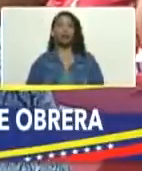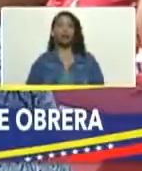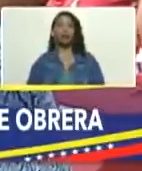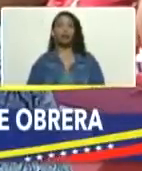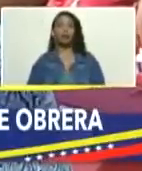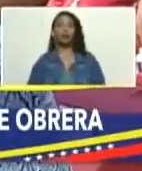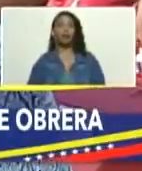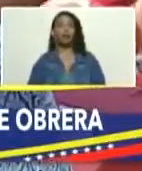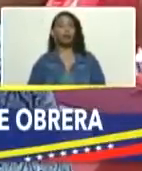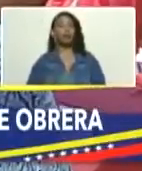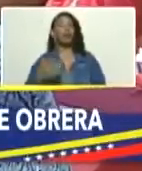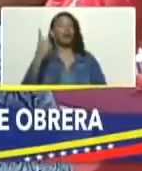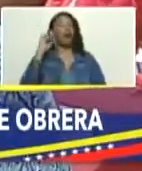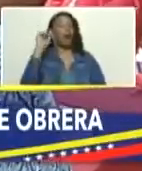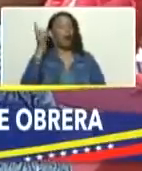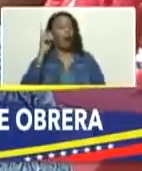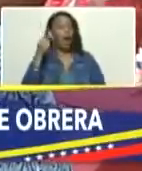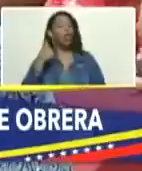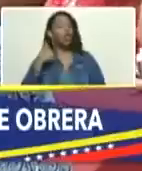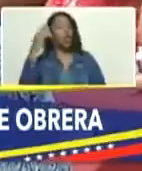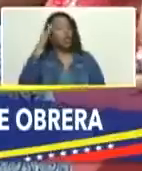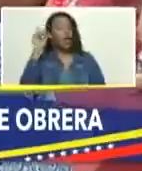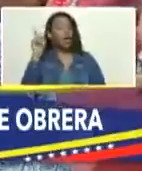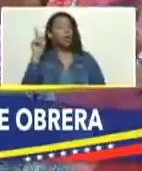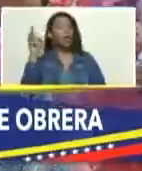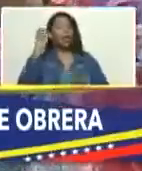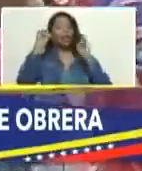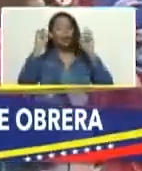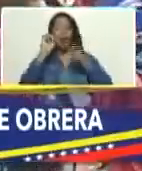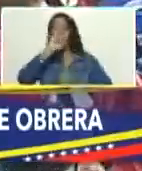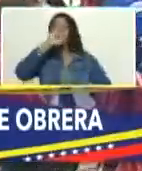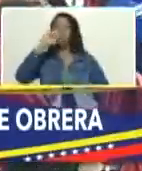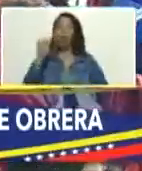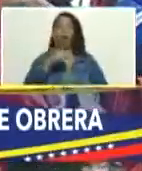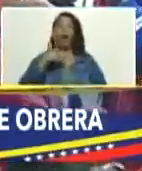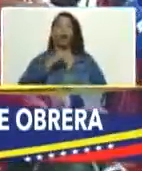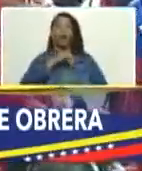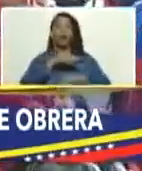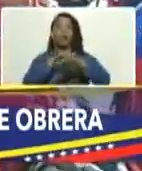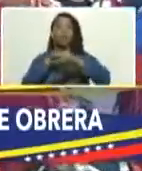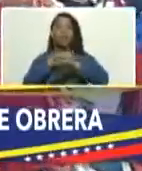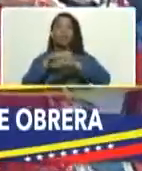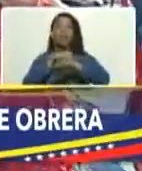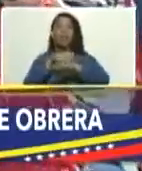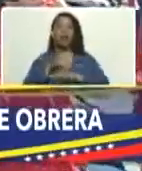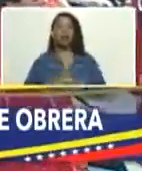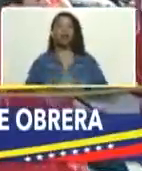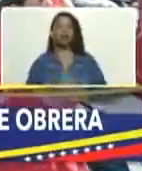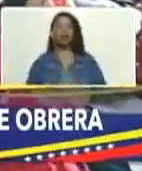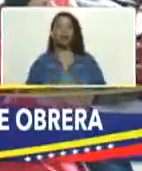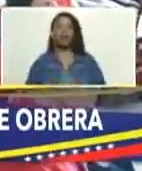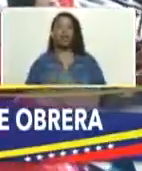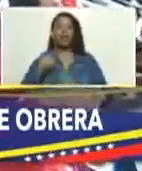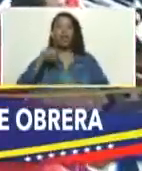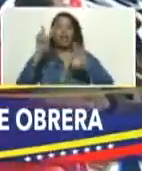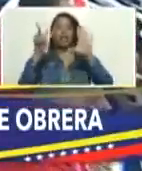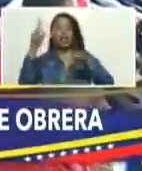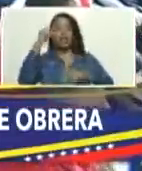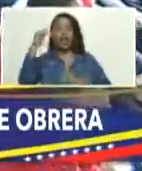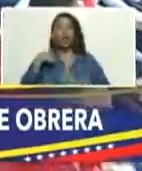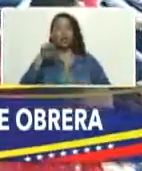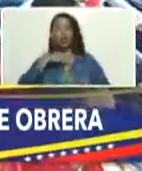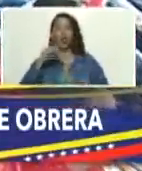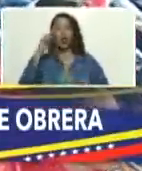Ay, yo sé que ese tema apasiona a nuestra ministra. En 7 días nos vemos para ver